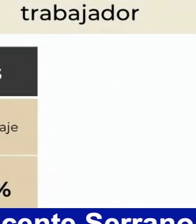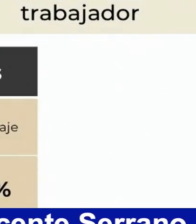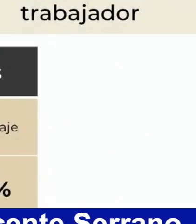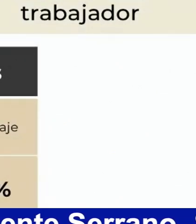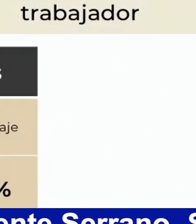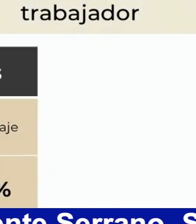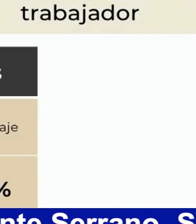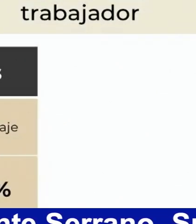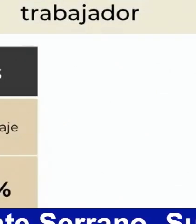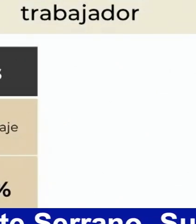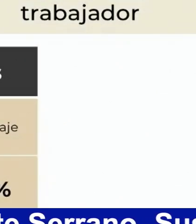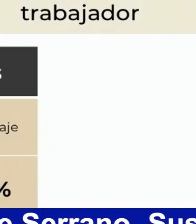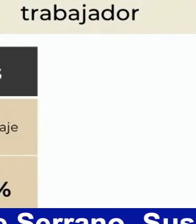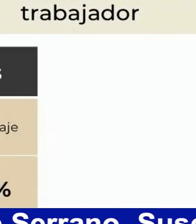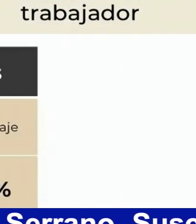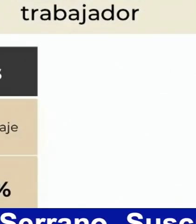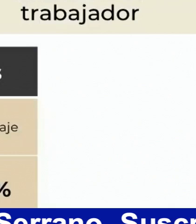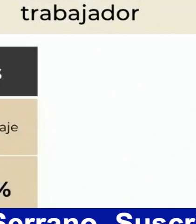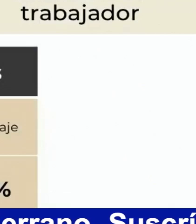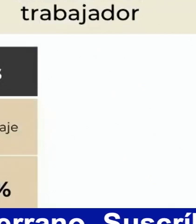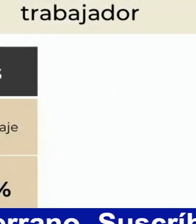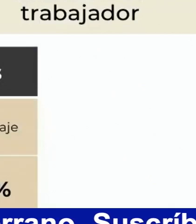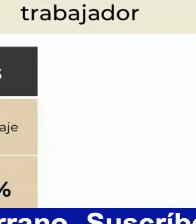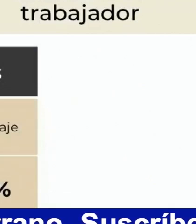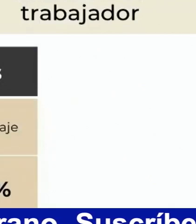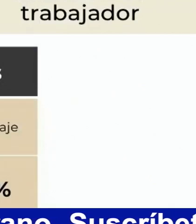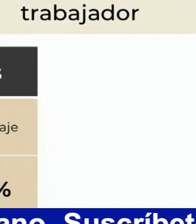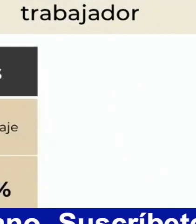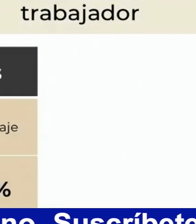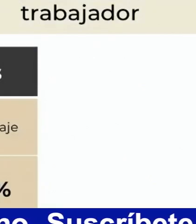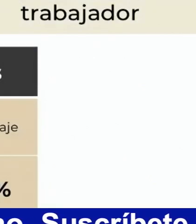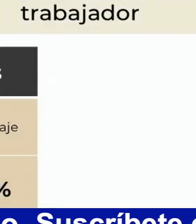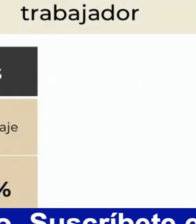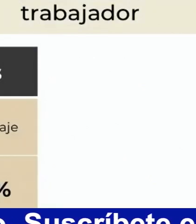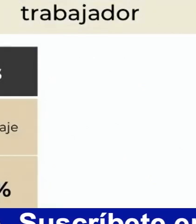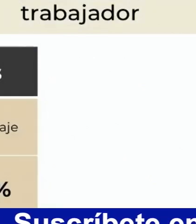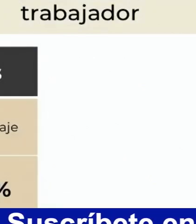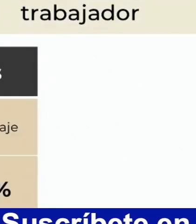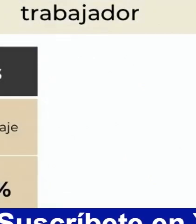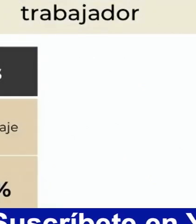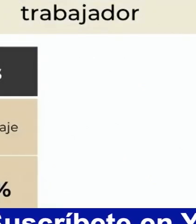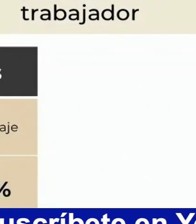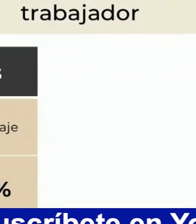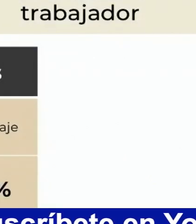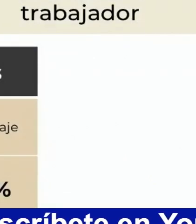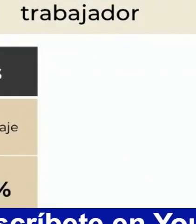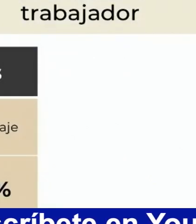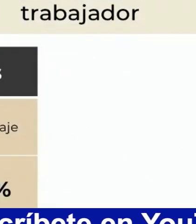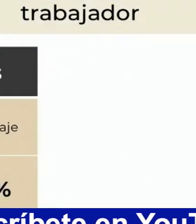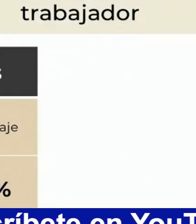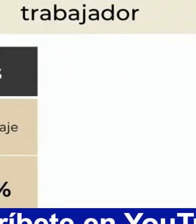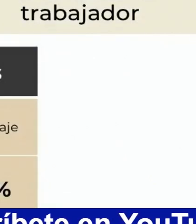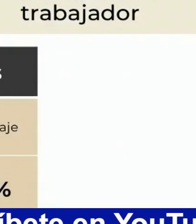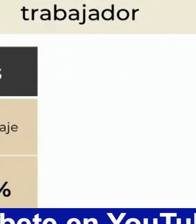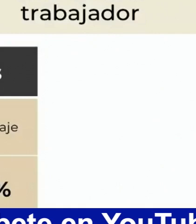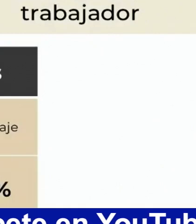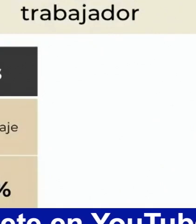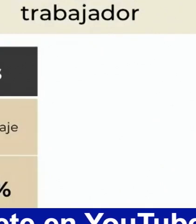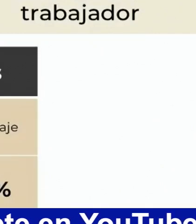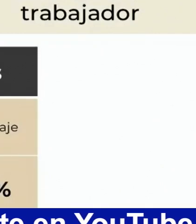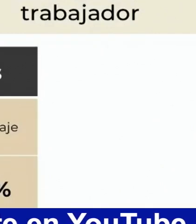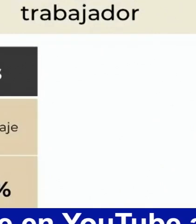las empresas. En la práctica, este derecho se había venido extinguiendo precisamente